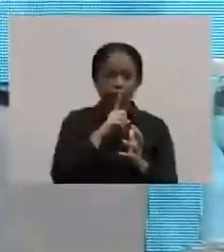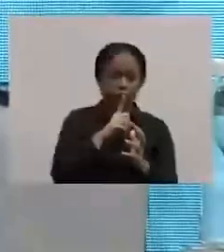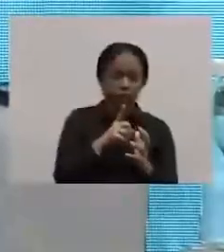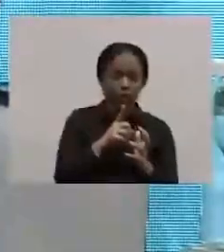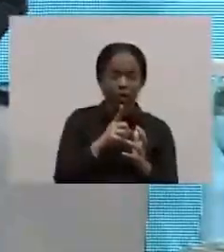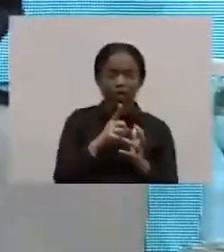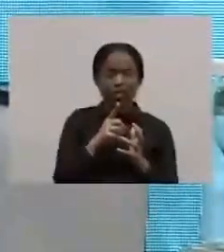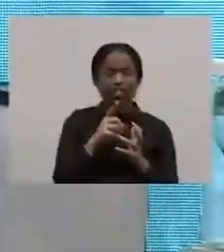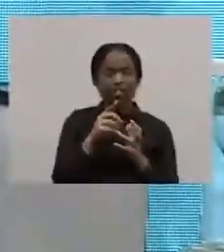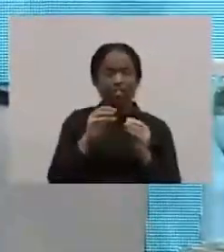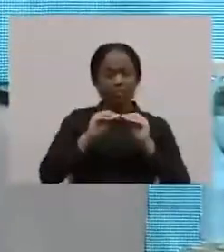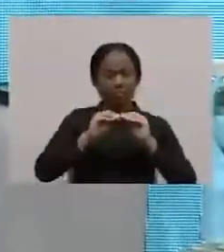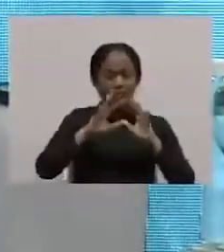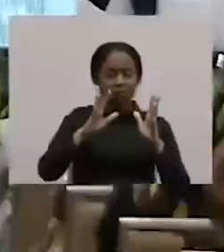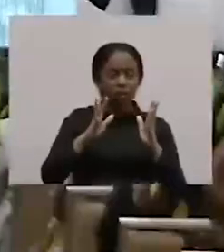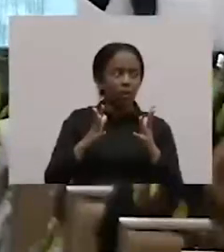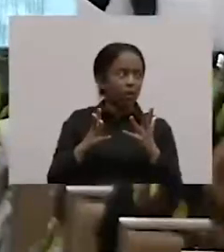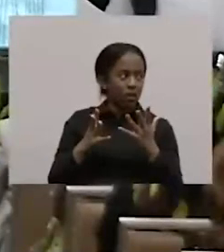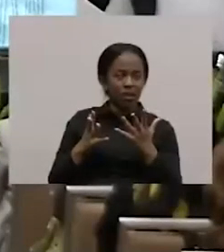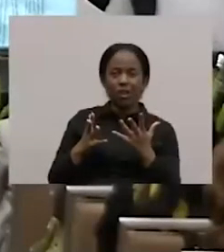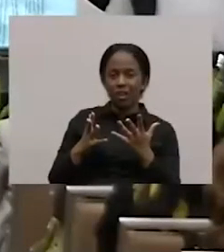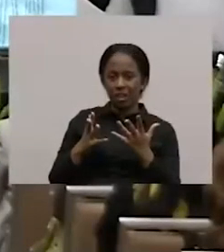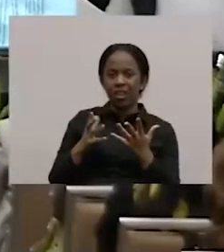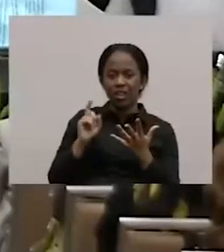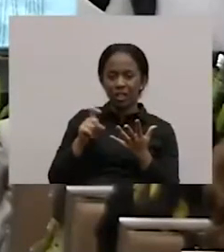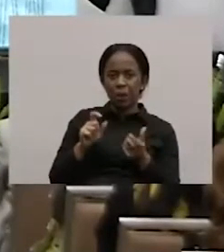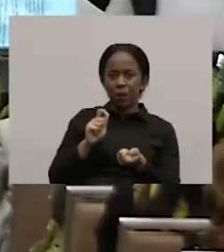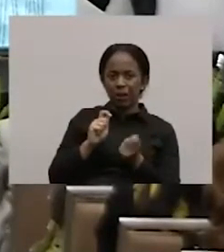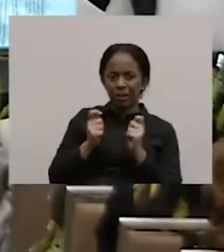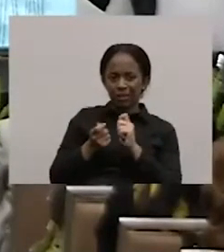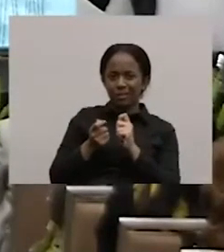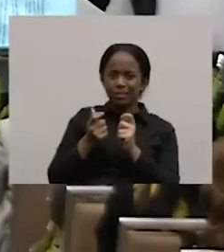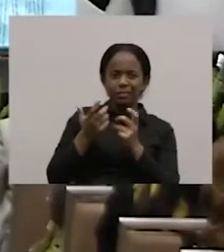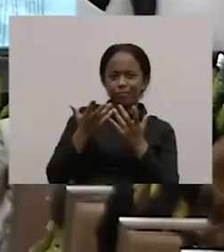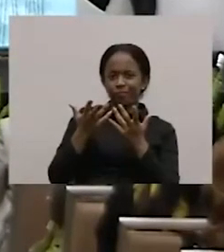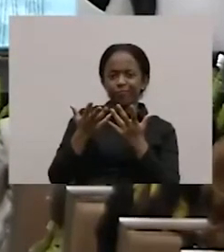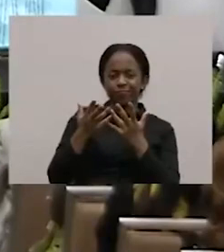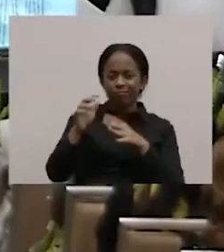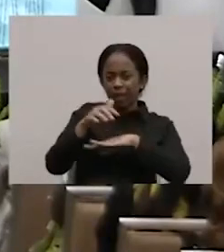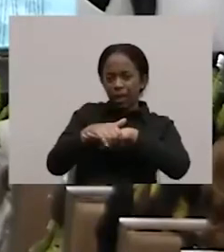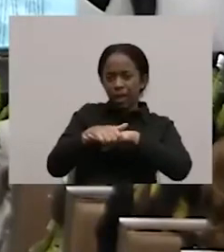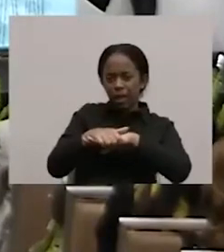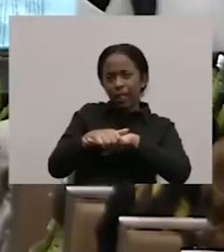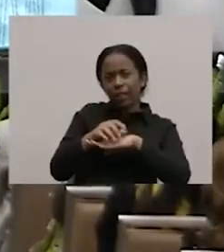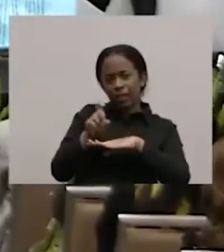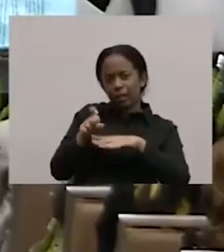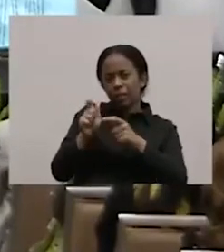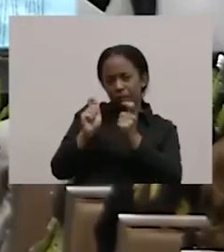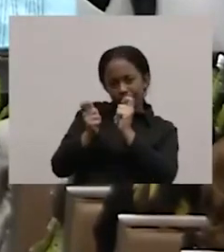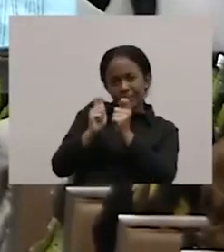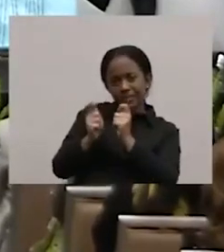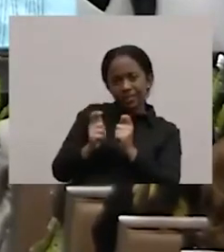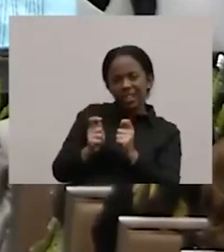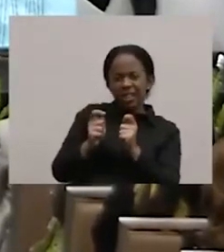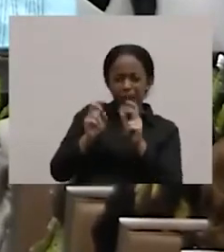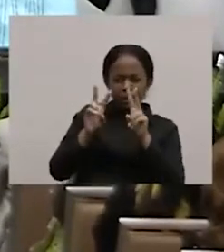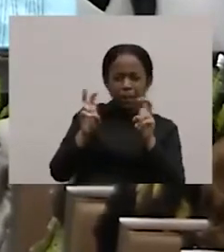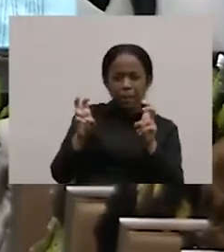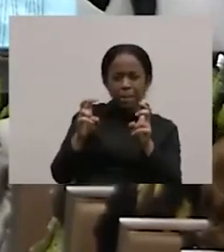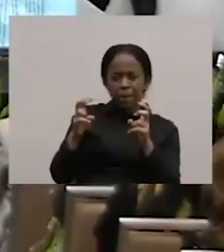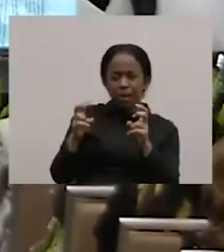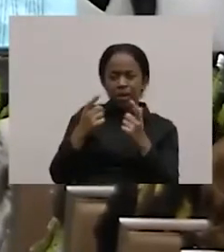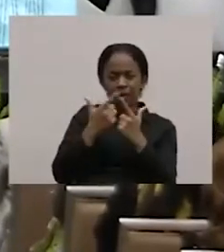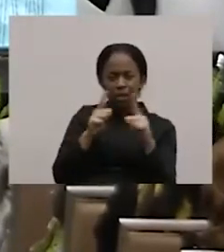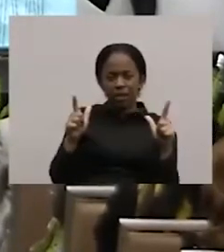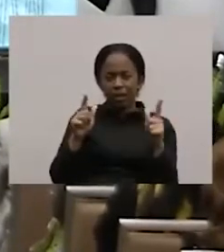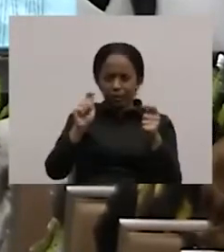un mensaje falso. Tendríamos ahí que cambiar la traducción del inglés. Sí. Hay que, es un tema de traducción. Es un proceso